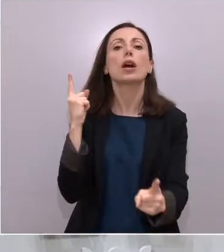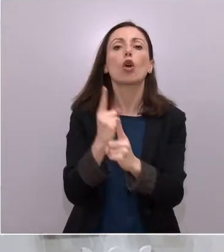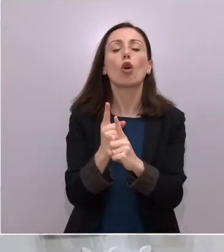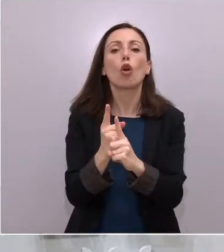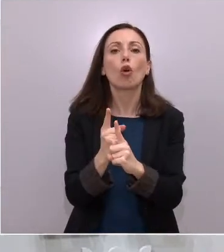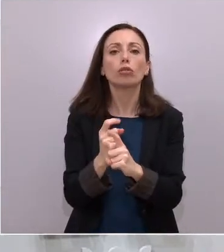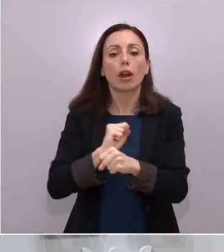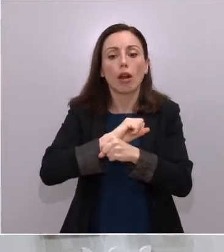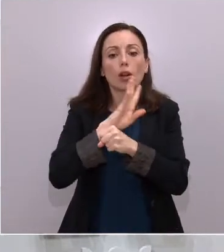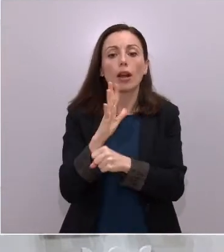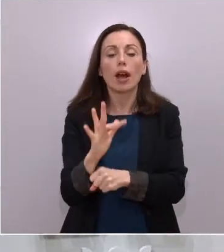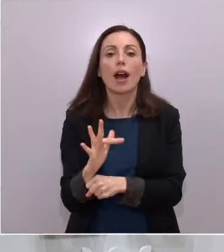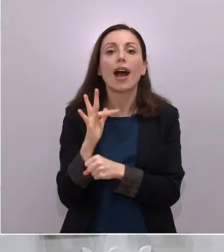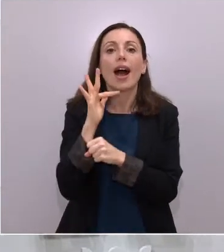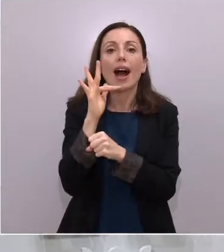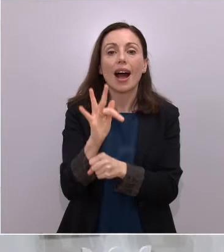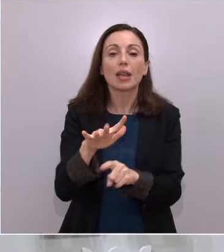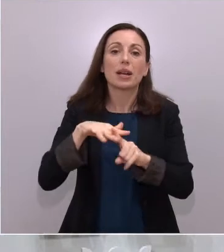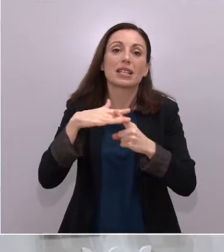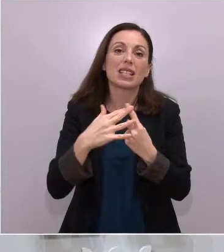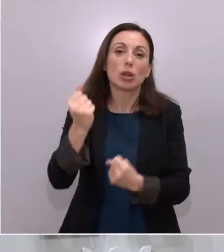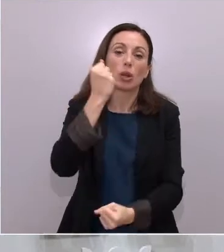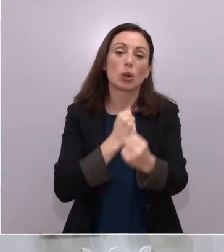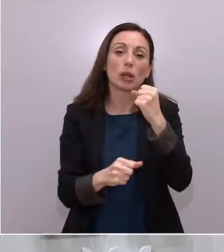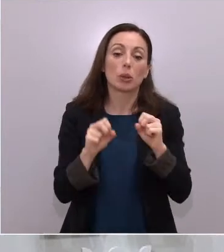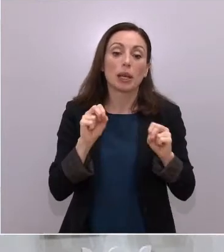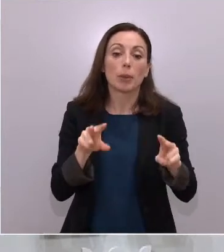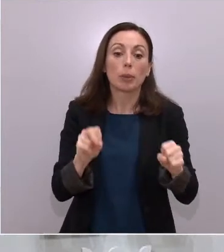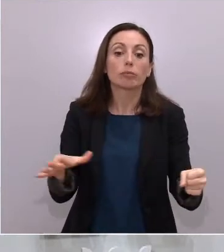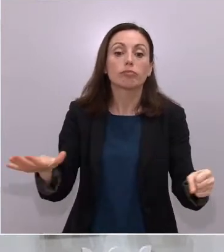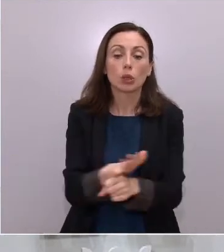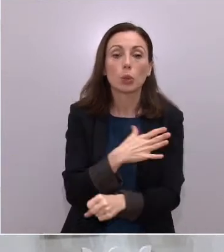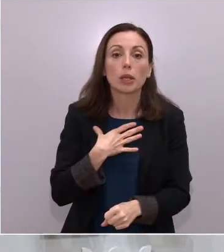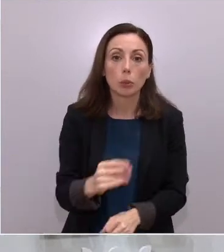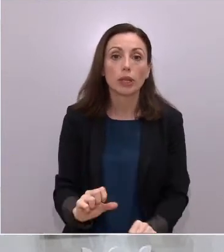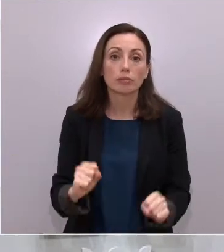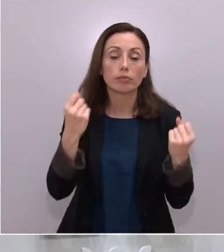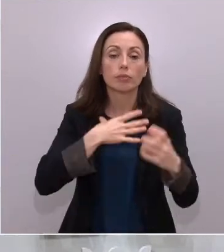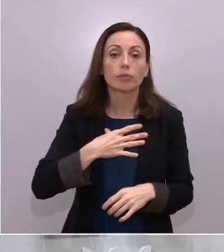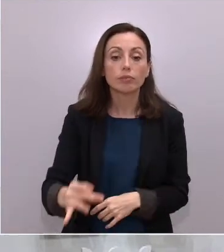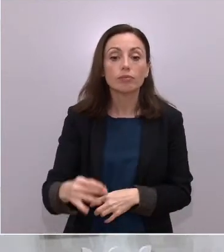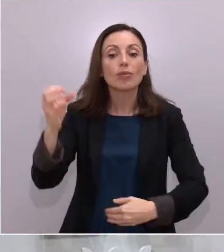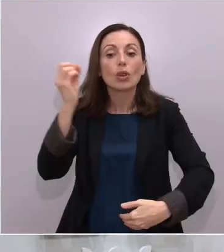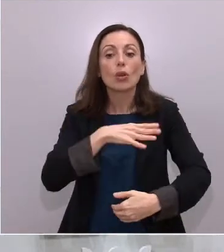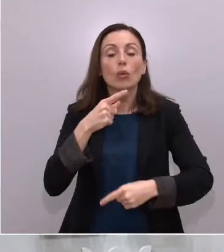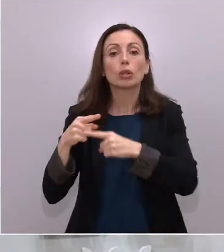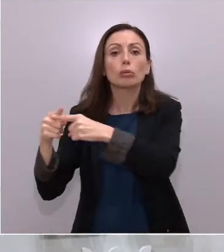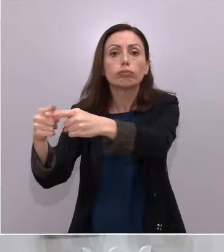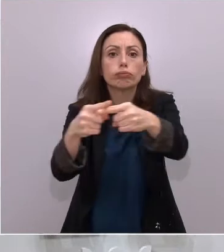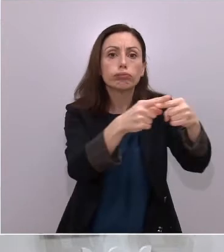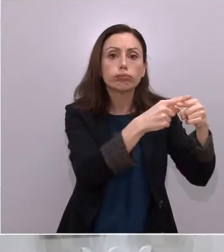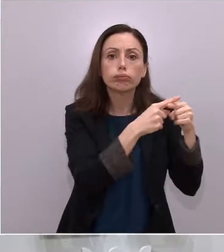como afrontar la recesión que siga a esta crisis. Por supuesto, estos fondos deben repartirse de una